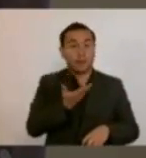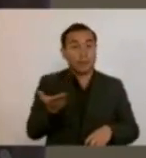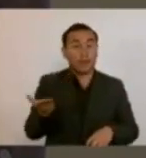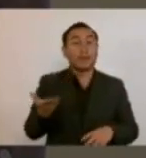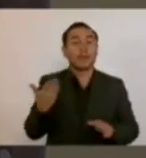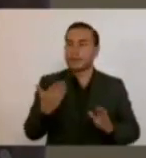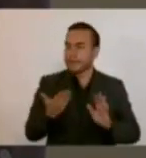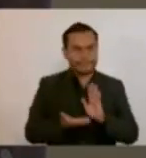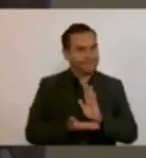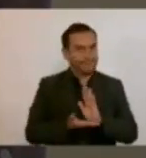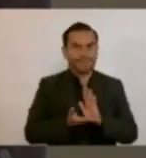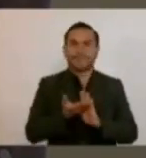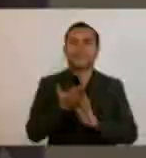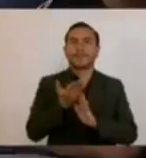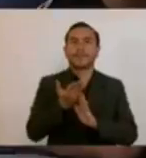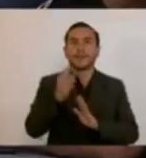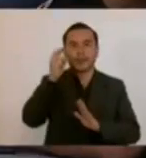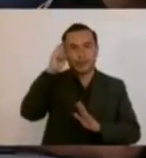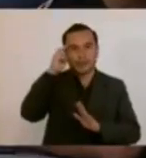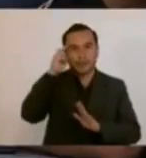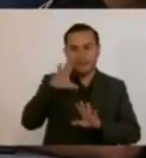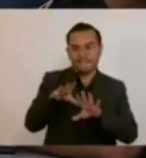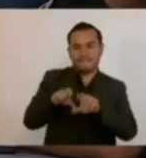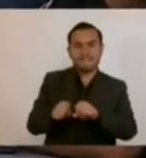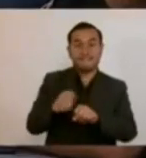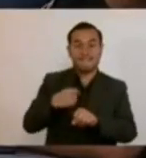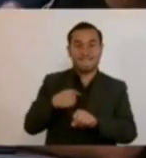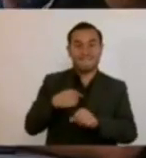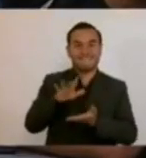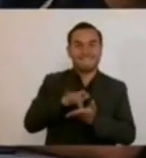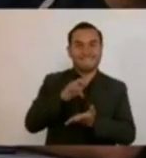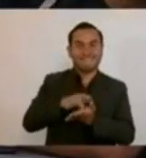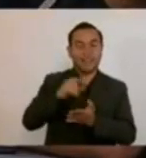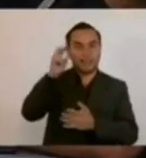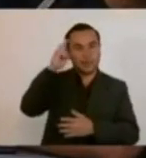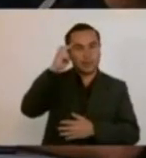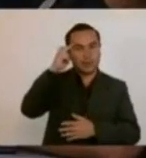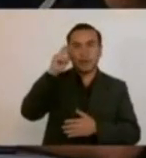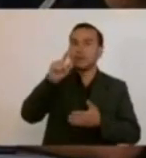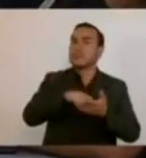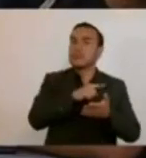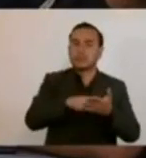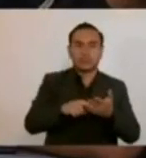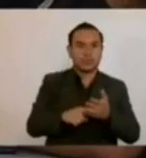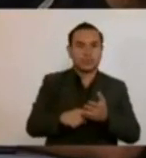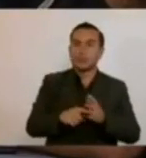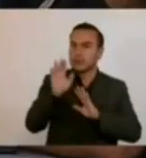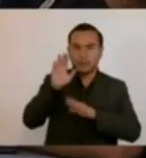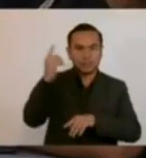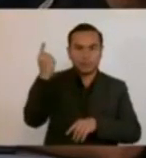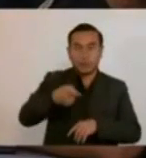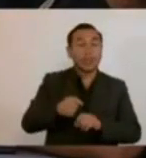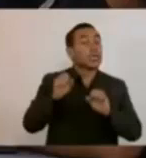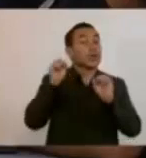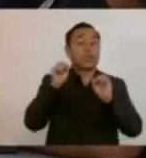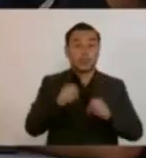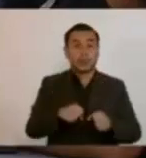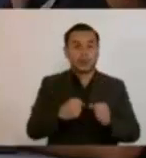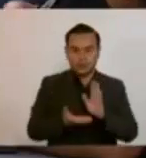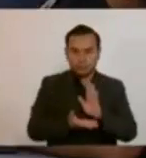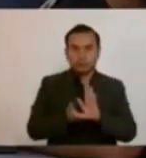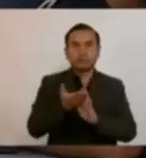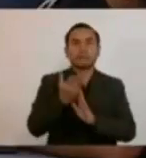atentos para evitar el acaparamiento de productos, lo cual constituye un delito. No se puede subir precios aprovechándose